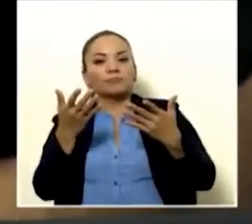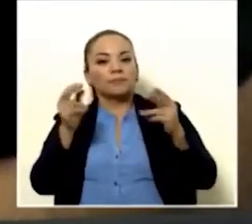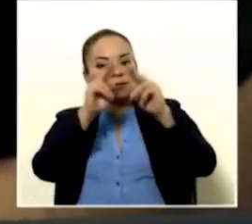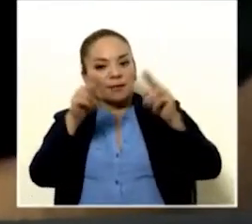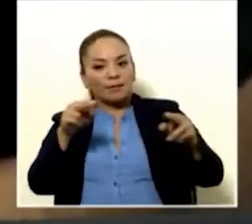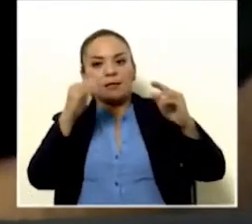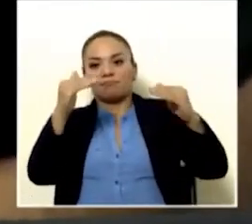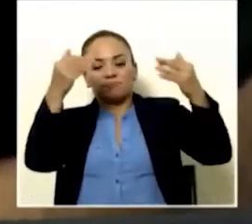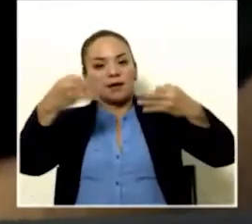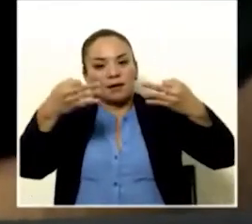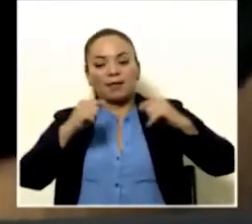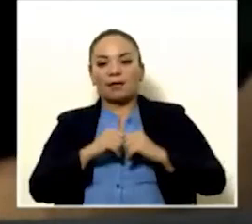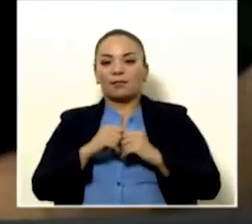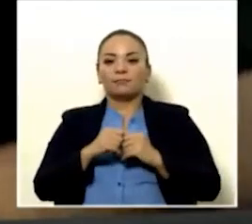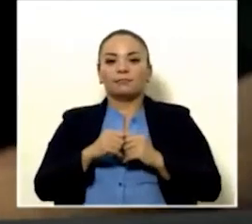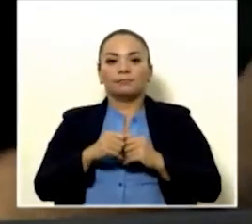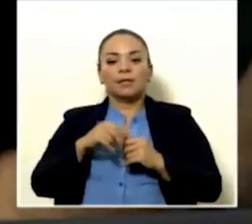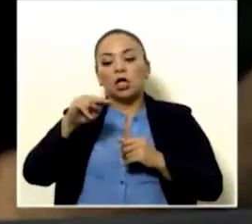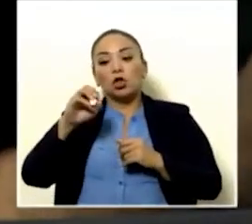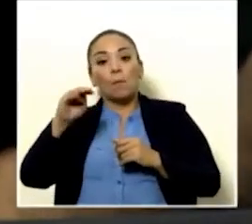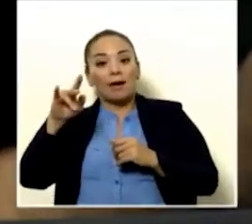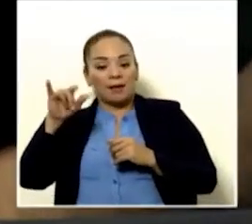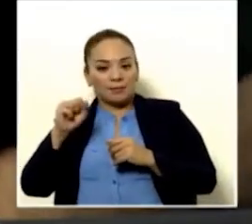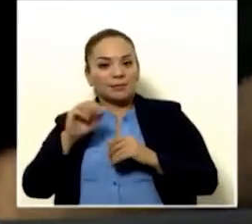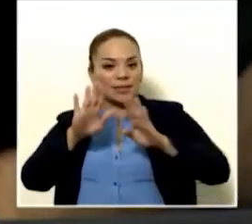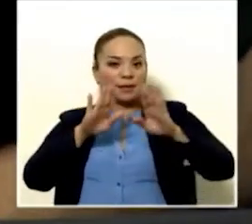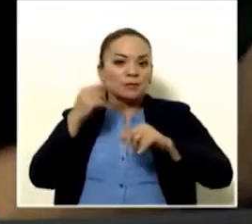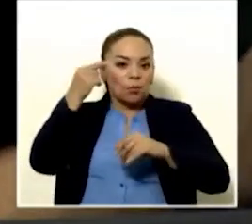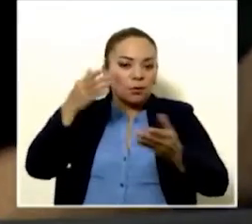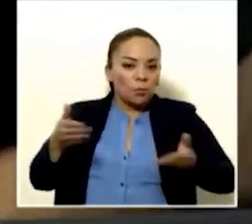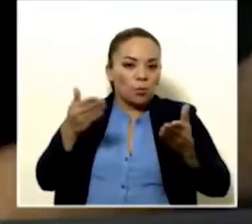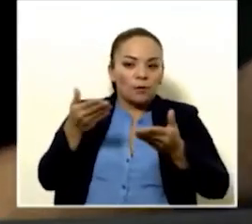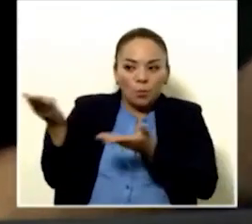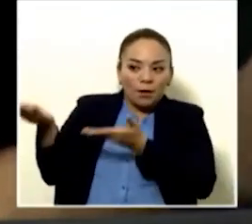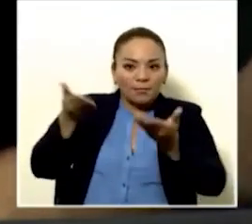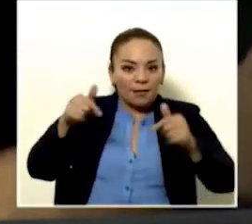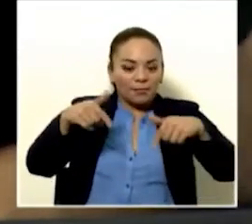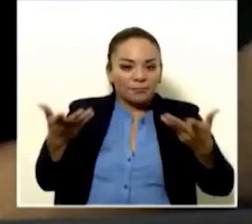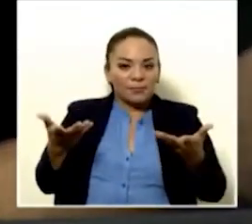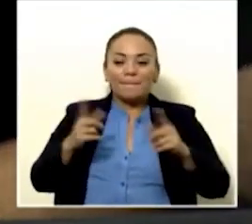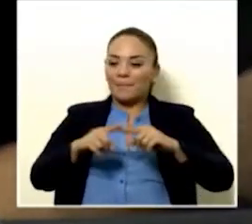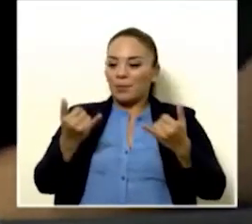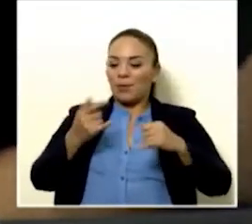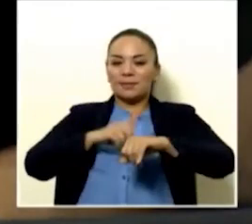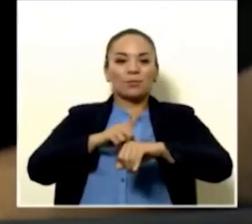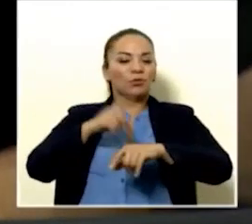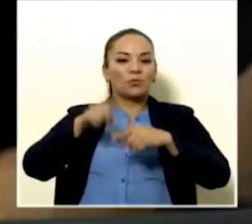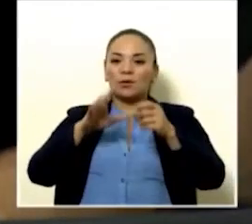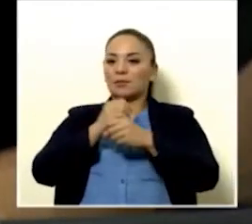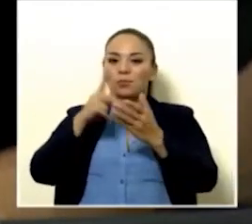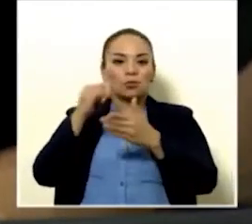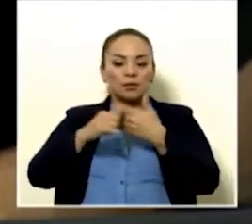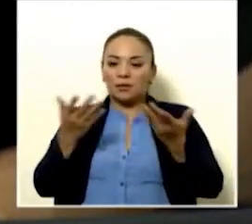alta calidad, donde incluso los nómadas digitales que también el gobierno promueve, pues se puedan atraer. En estos momentos no se puede generar